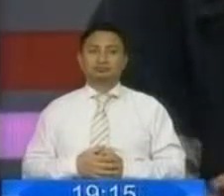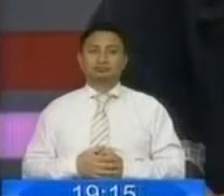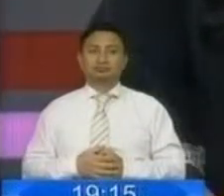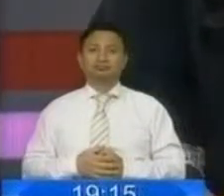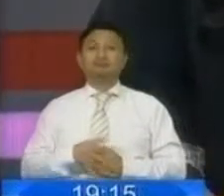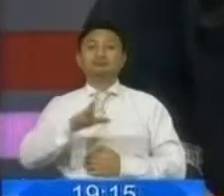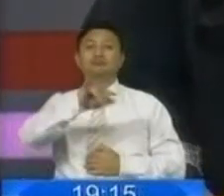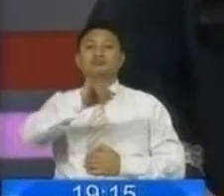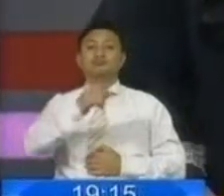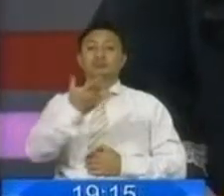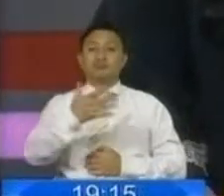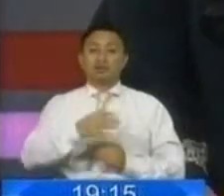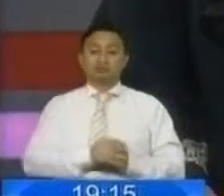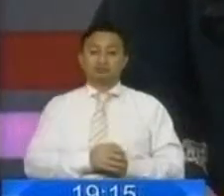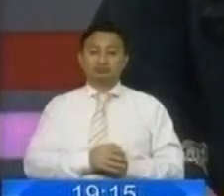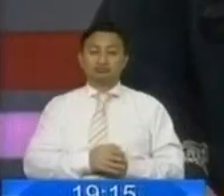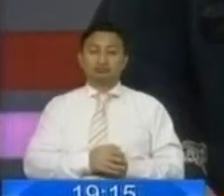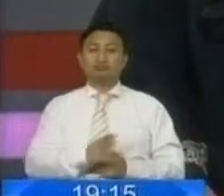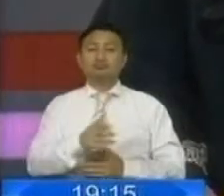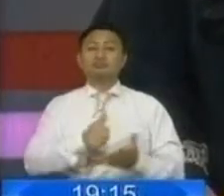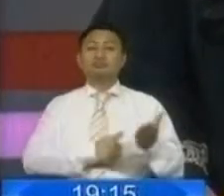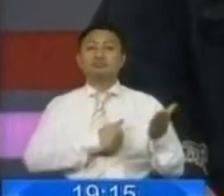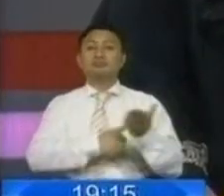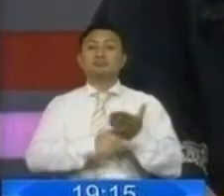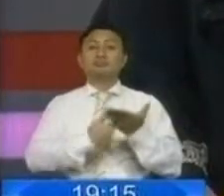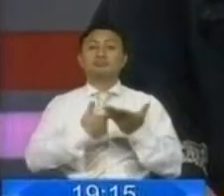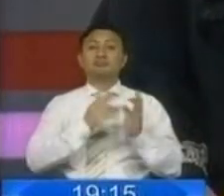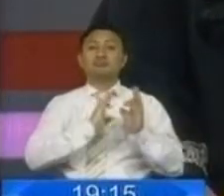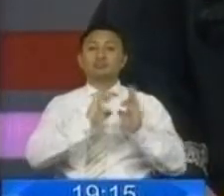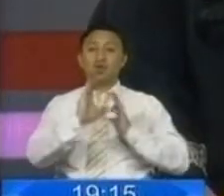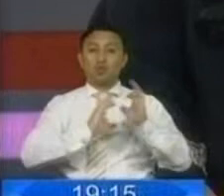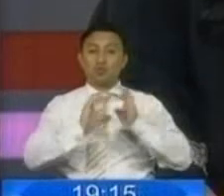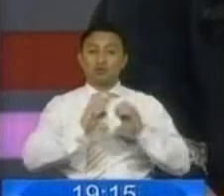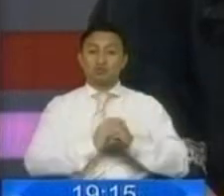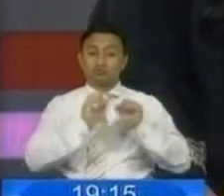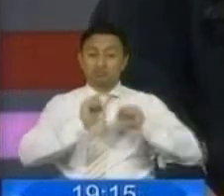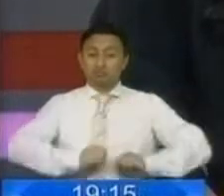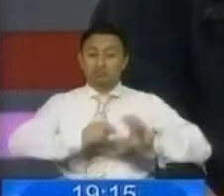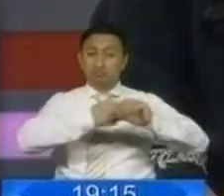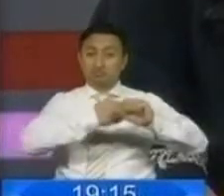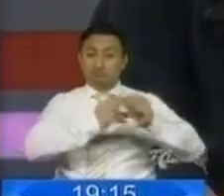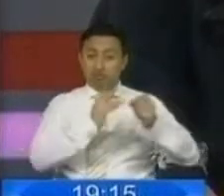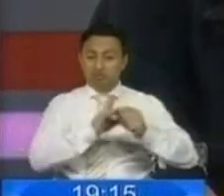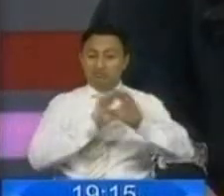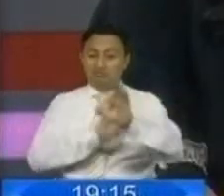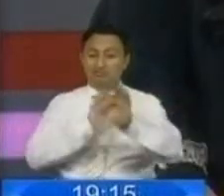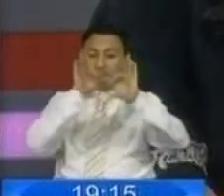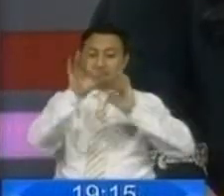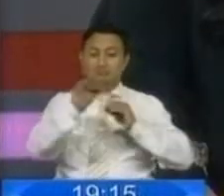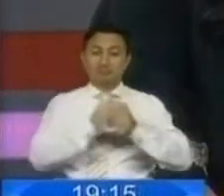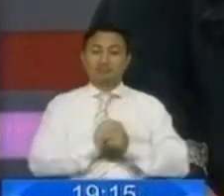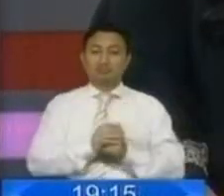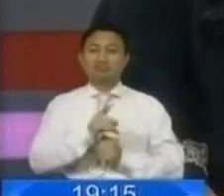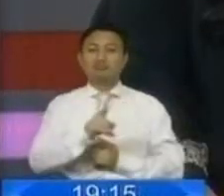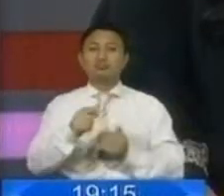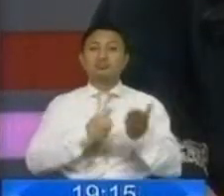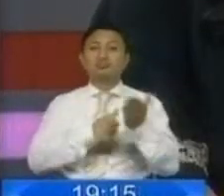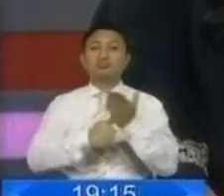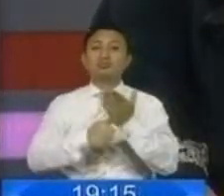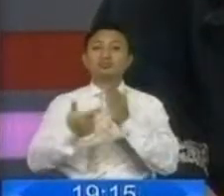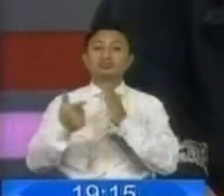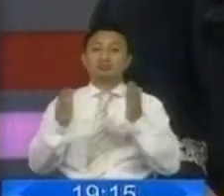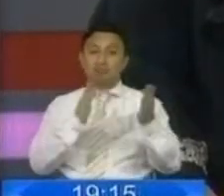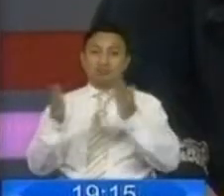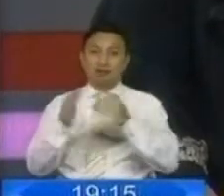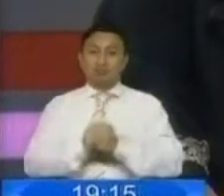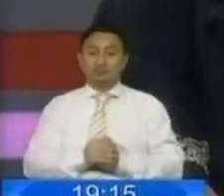Y este jueves se confirmó la renuncia del ministro de Telecomunicaciones, Guillermo León. En su reemplazo fue designado como ministro encargado del